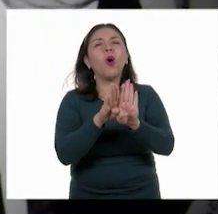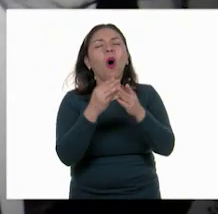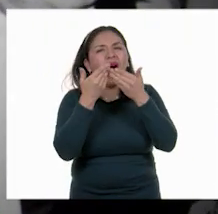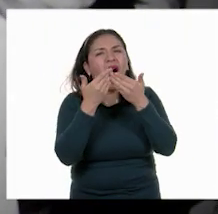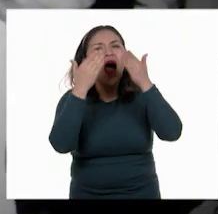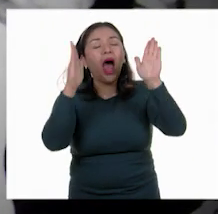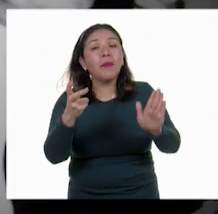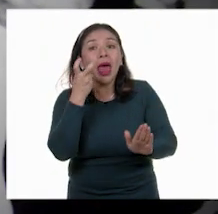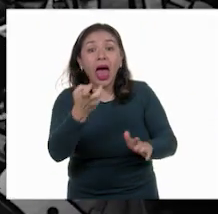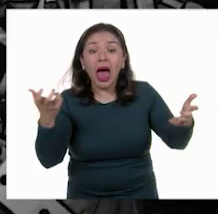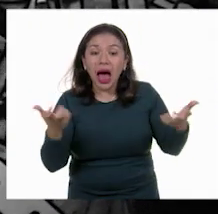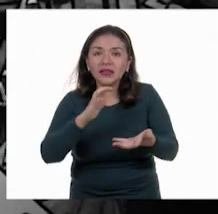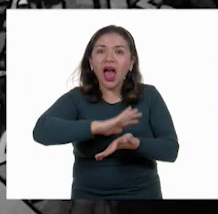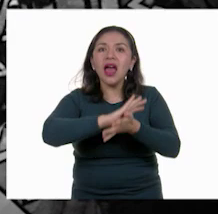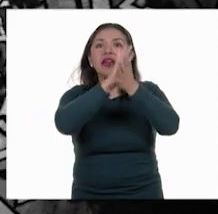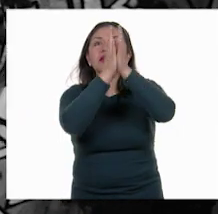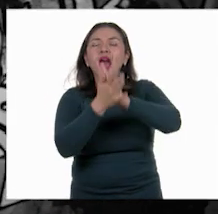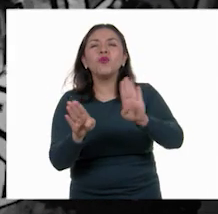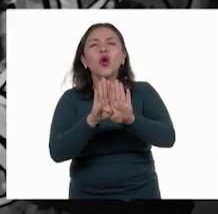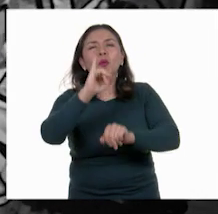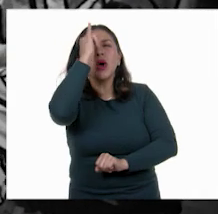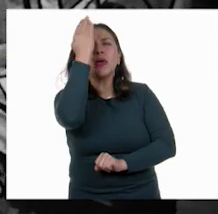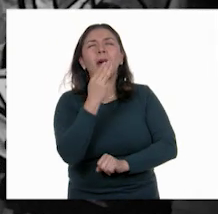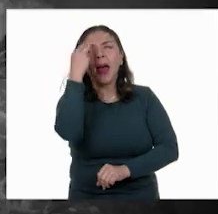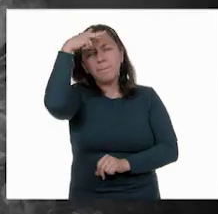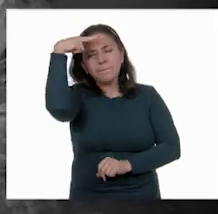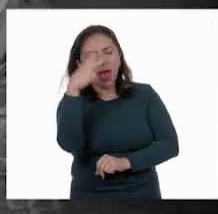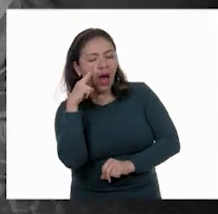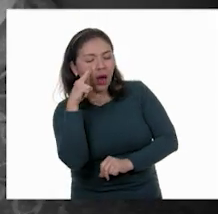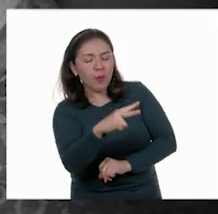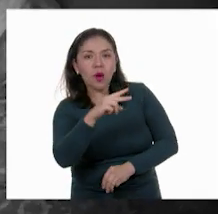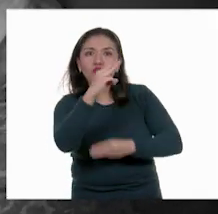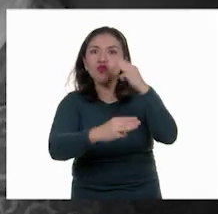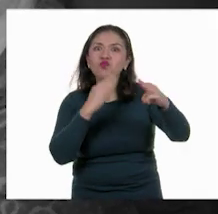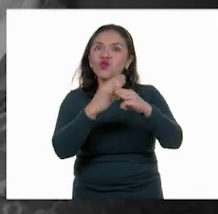fue transformando la imagen de México en el mundo.